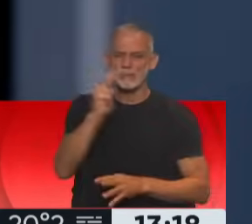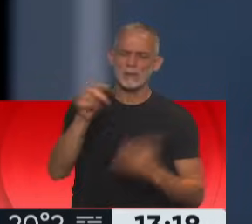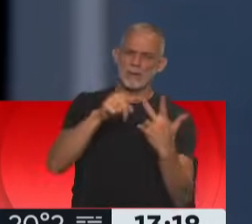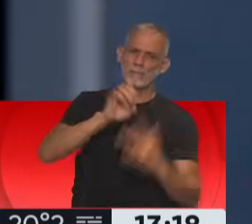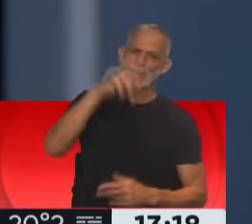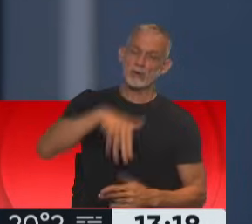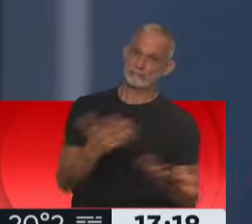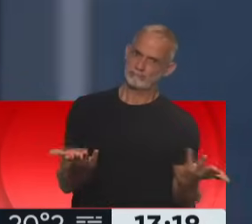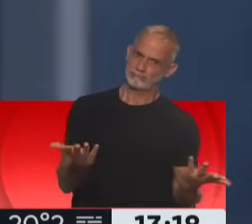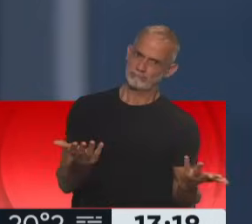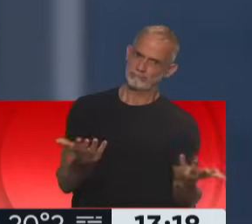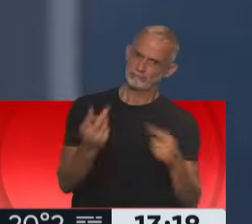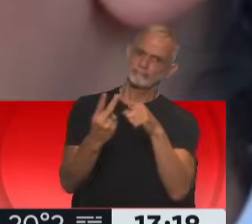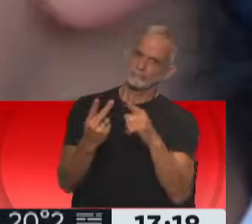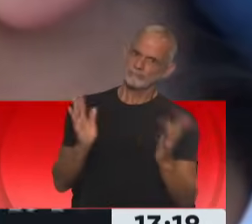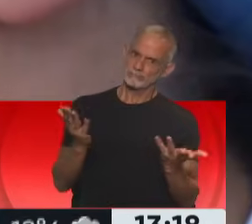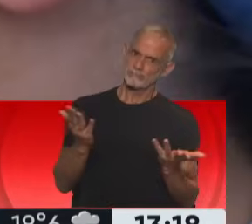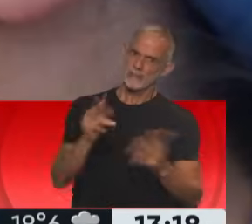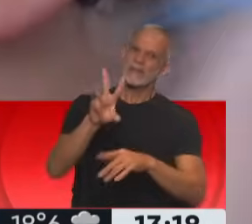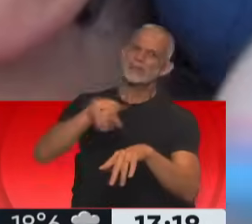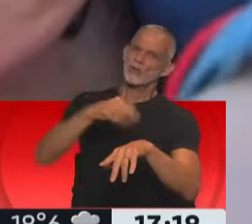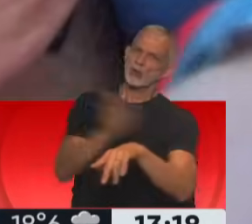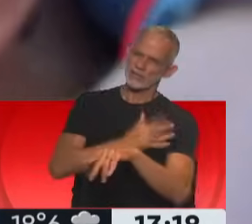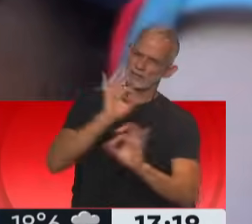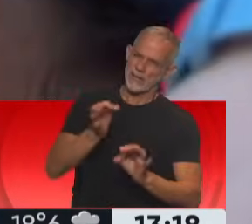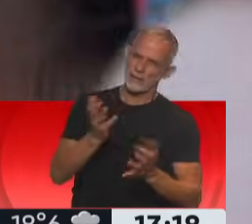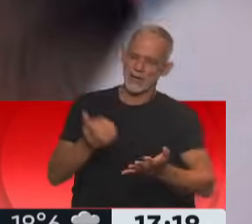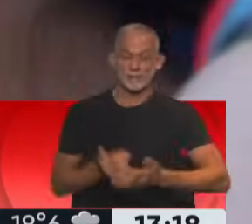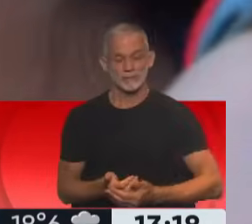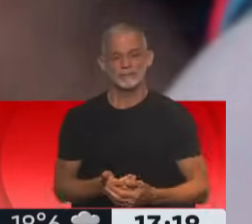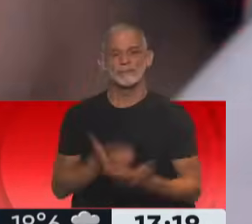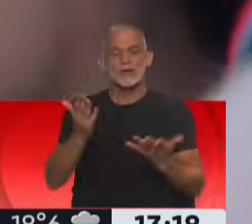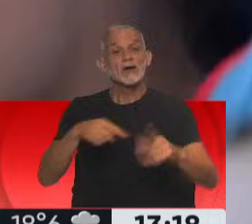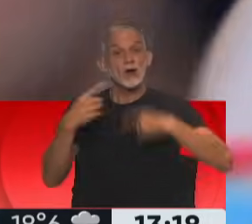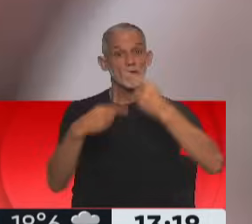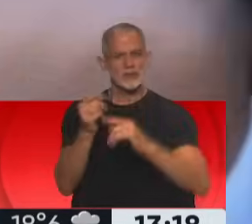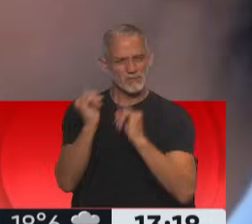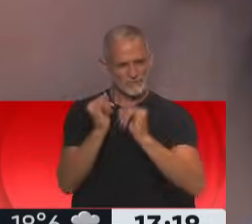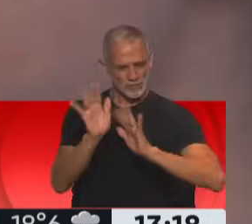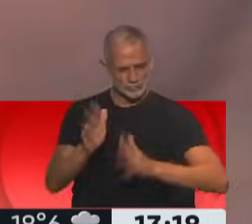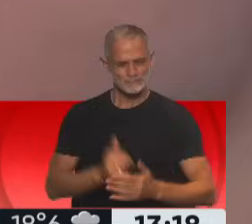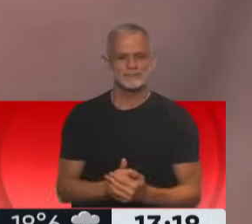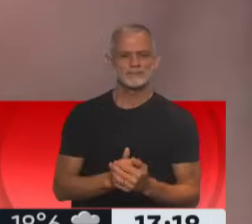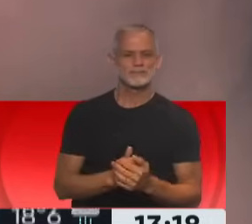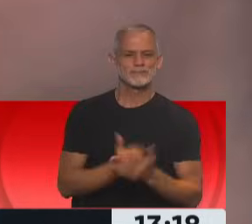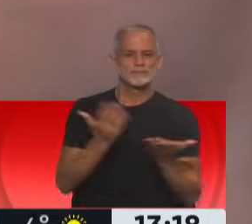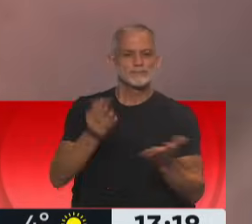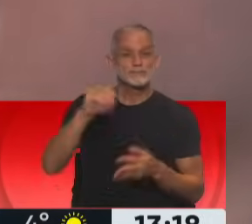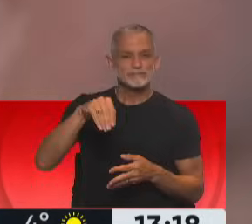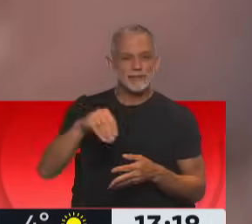sido un dato paradigmático 24 horas antes. Bien, continuamos con la información y